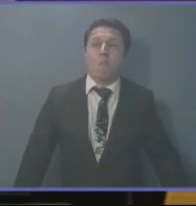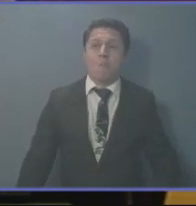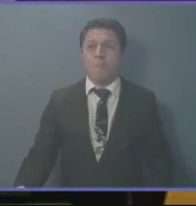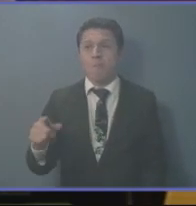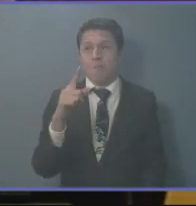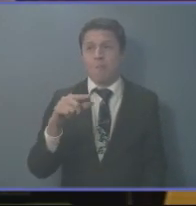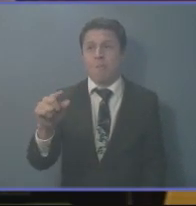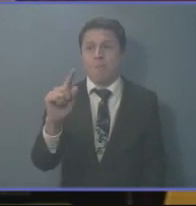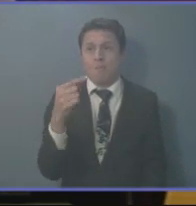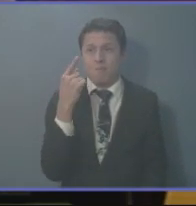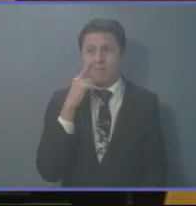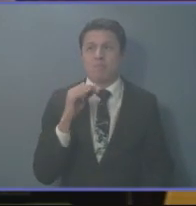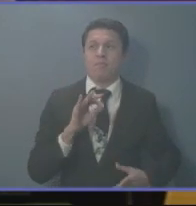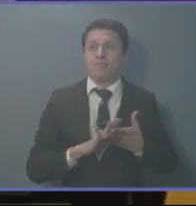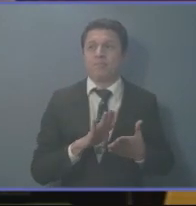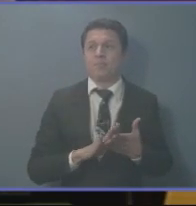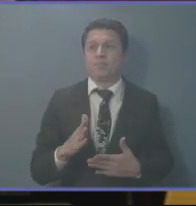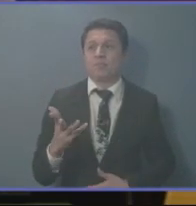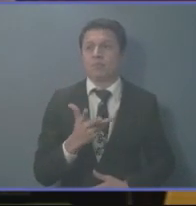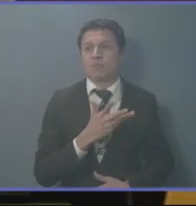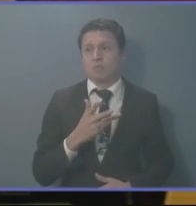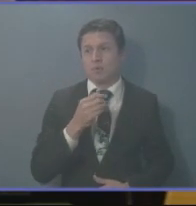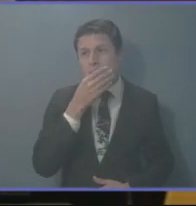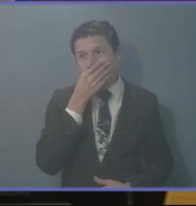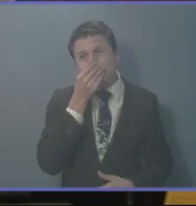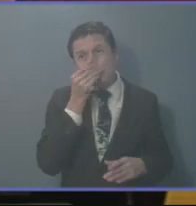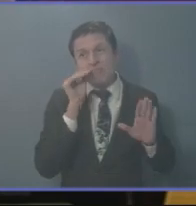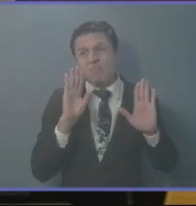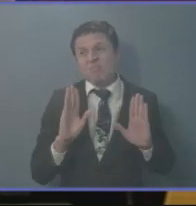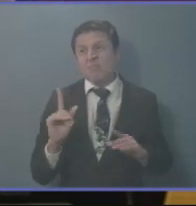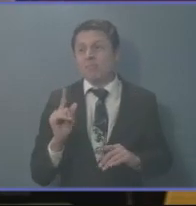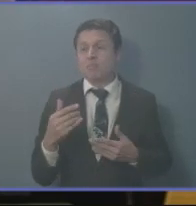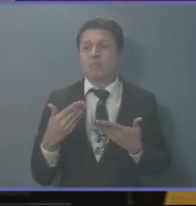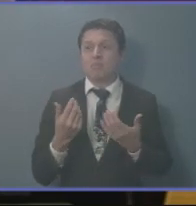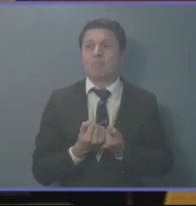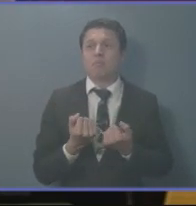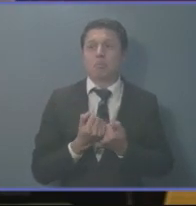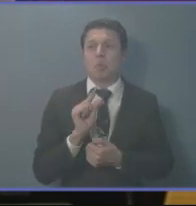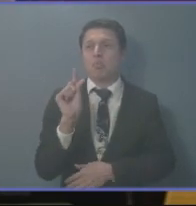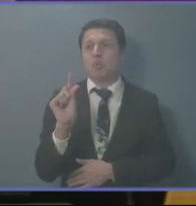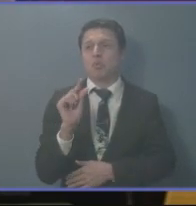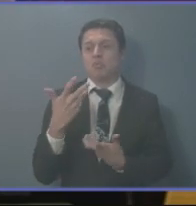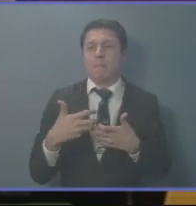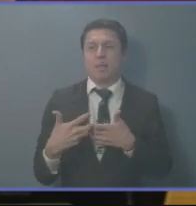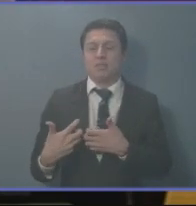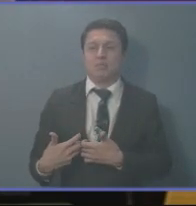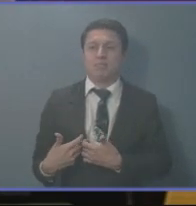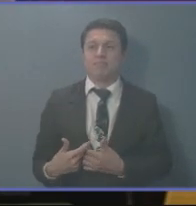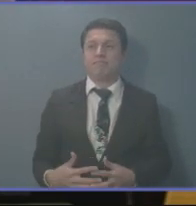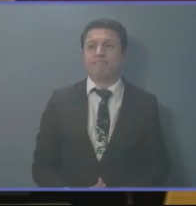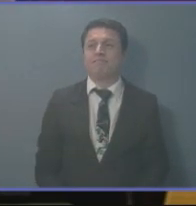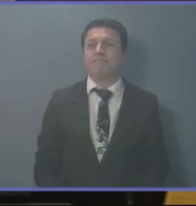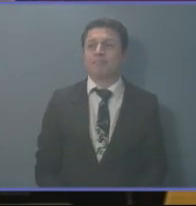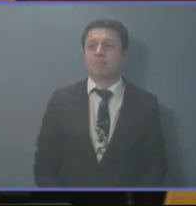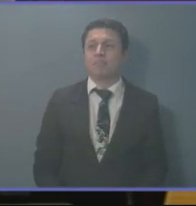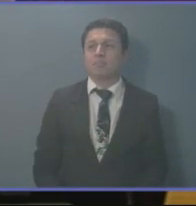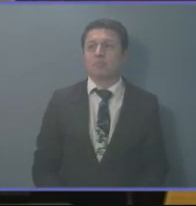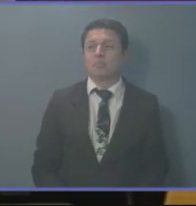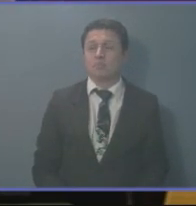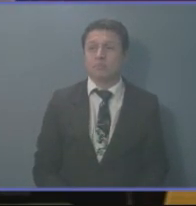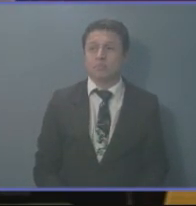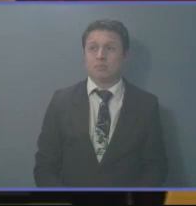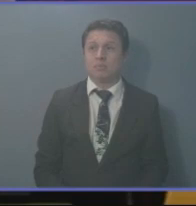vamos a pagar todos y solo va a venir a beneficiar a algunas empresas, a muy pocas